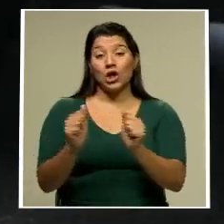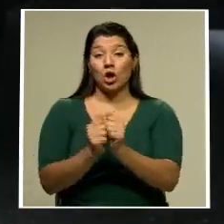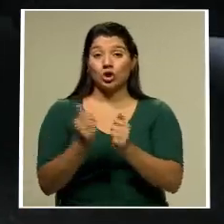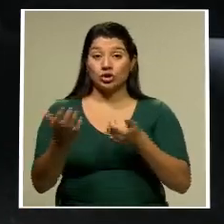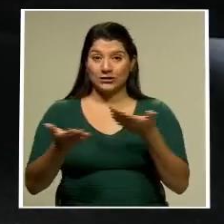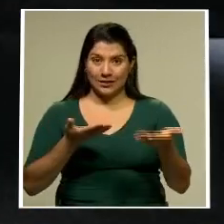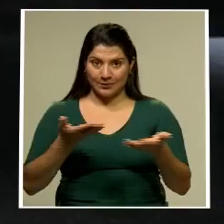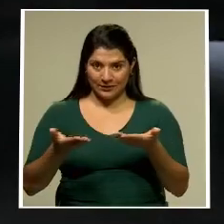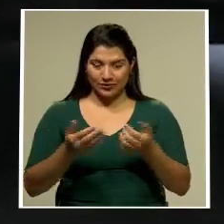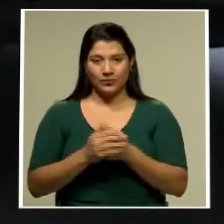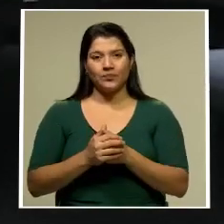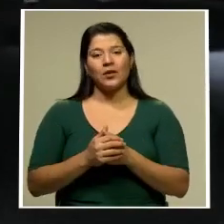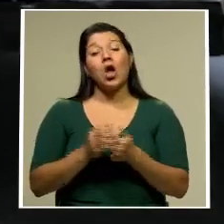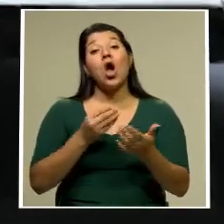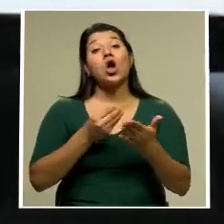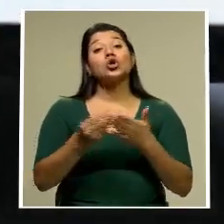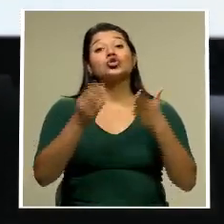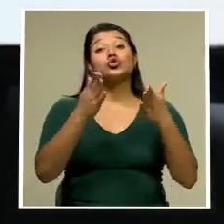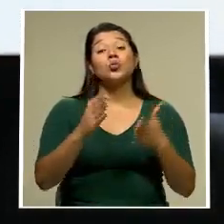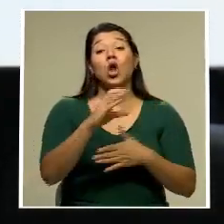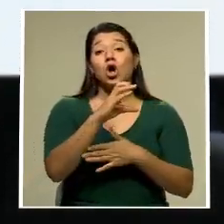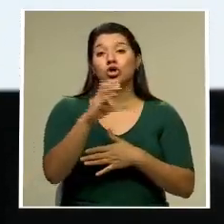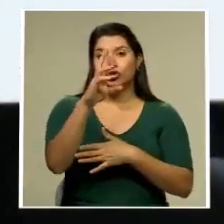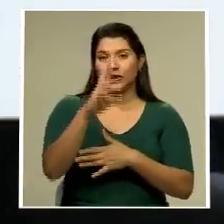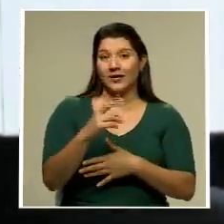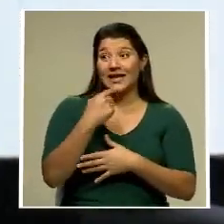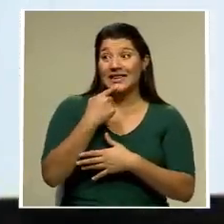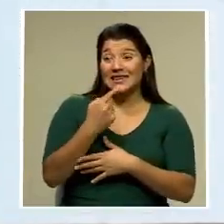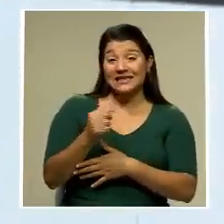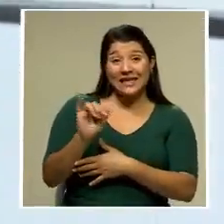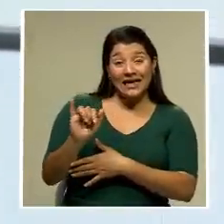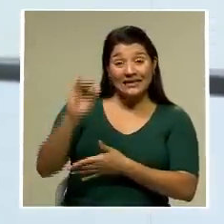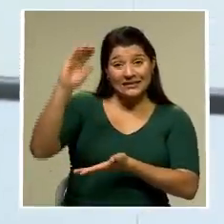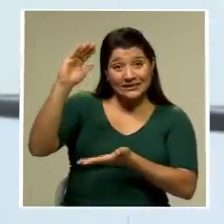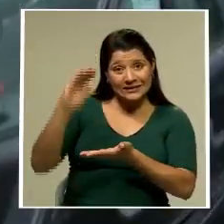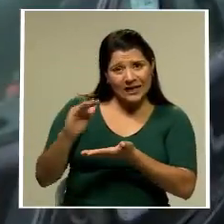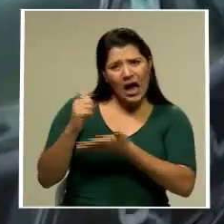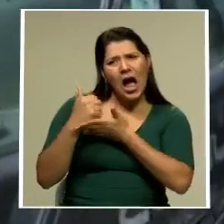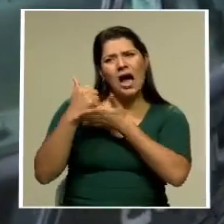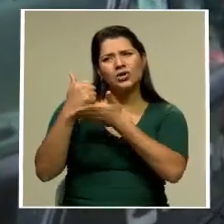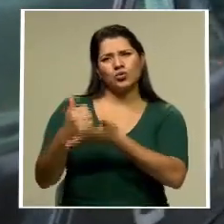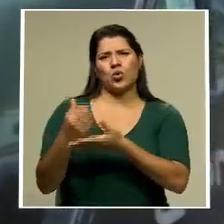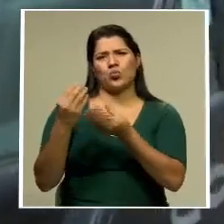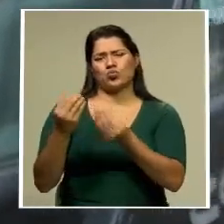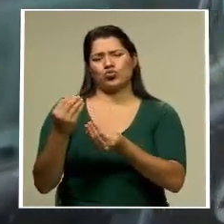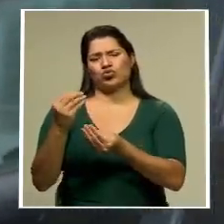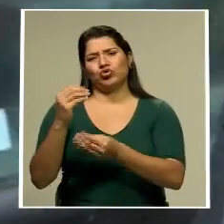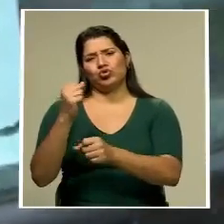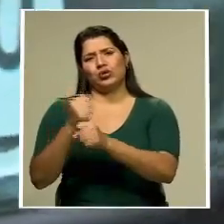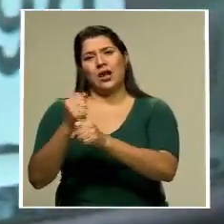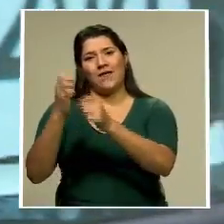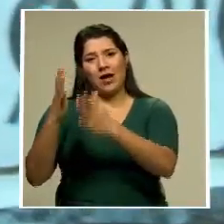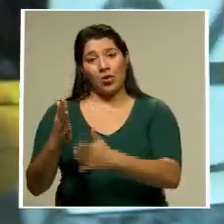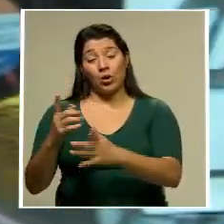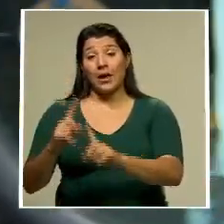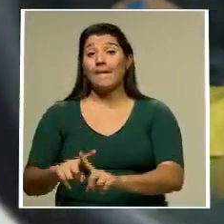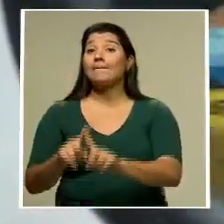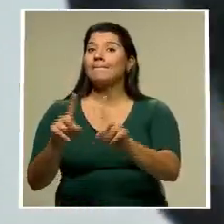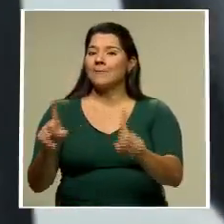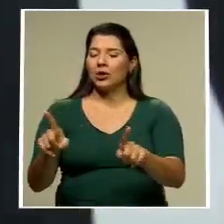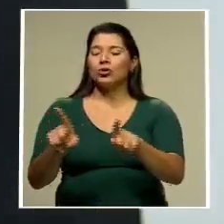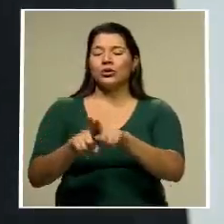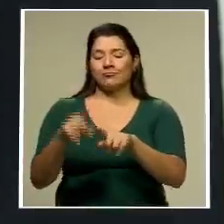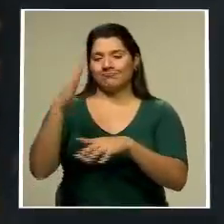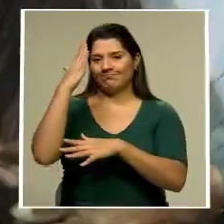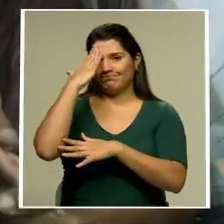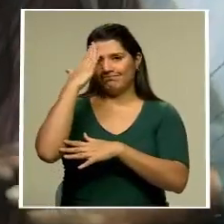En Consumidores de Costa Rica indicaron que esta disminución alivia el bolsillo de muchos trabajadores. Sin embargo, son conscientes